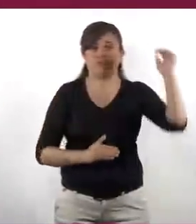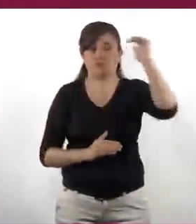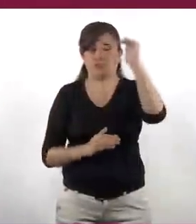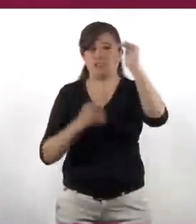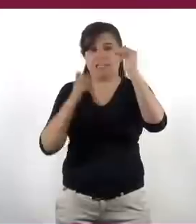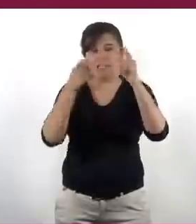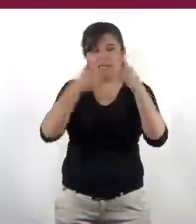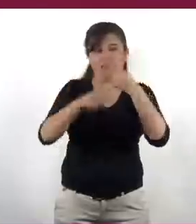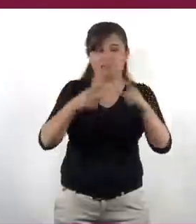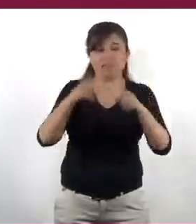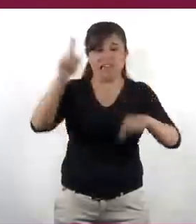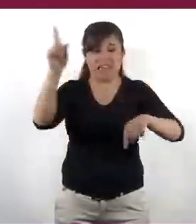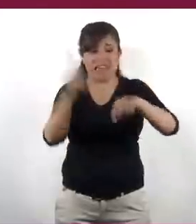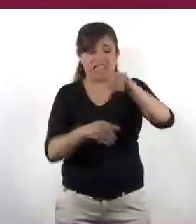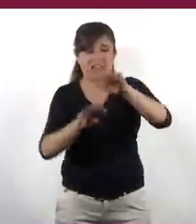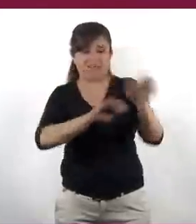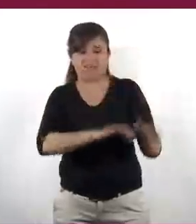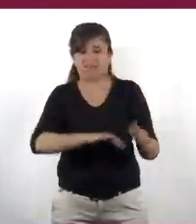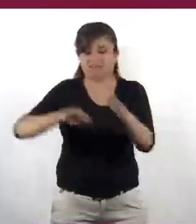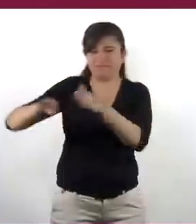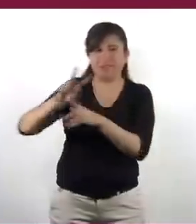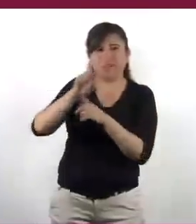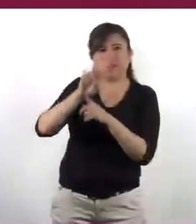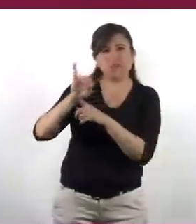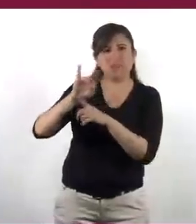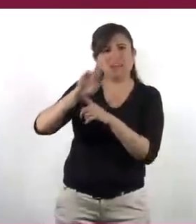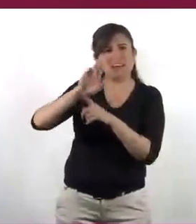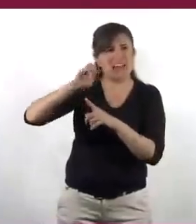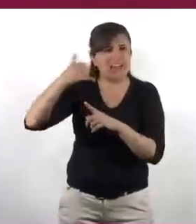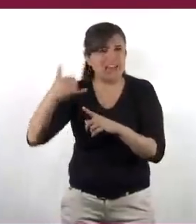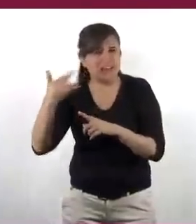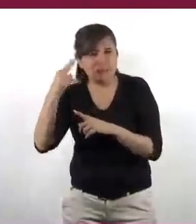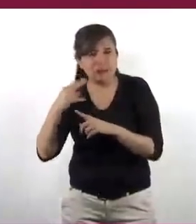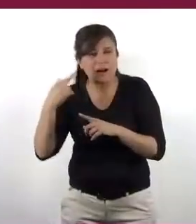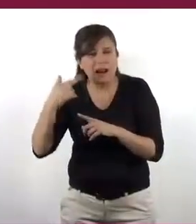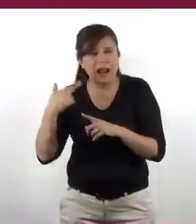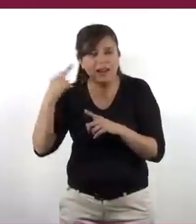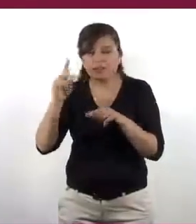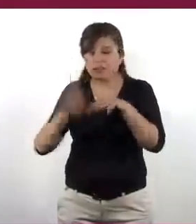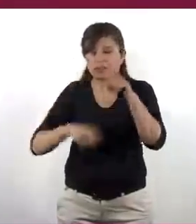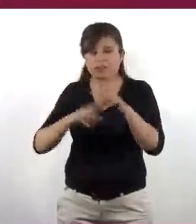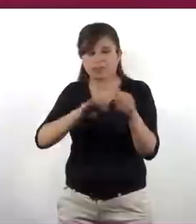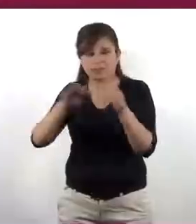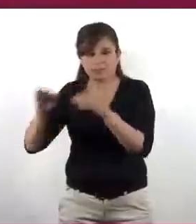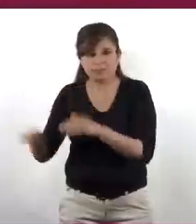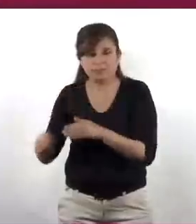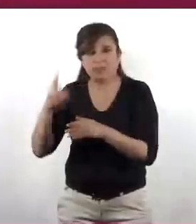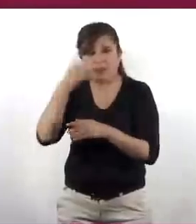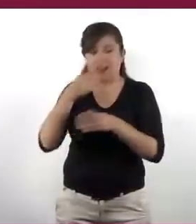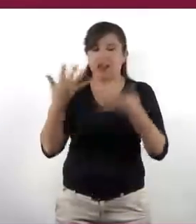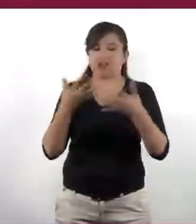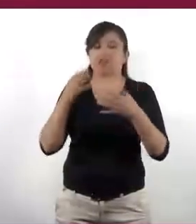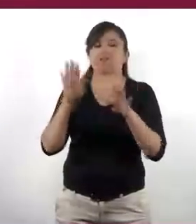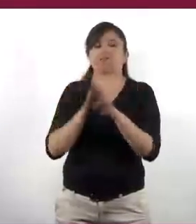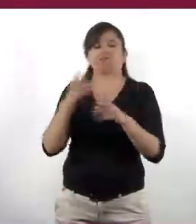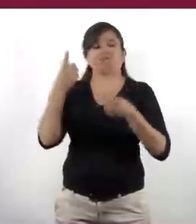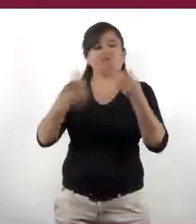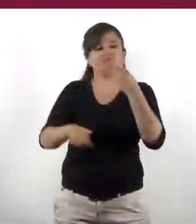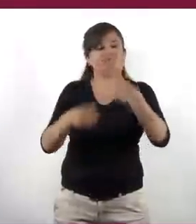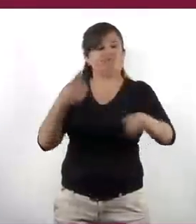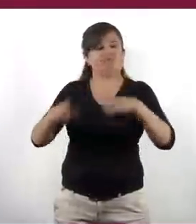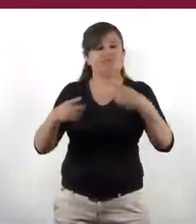esto le quitan el poder al virrey al mismo tiempo que someten a los ayuntamientos o cabildos a la jurisdicción